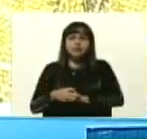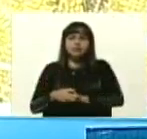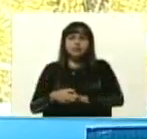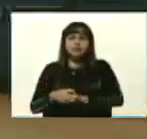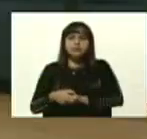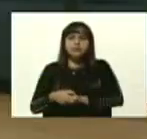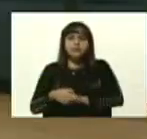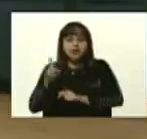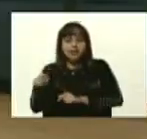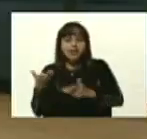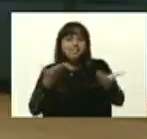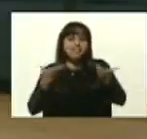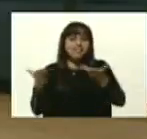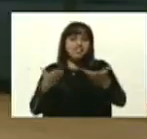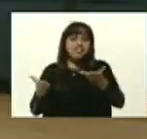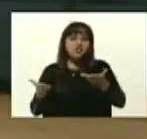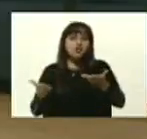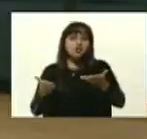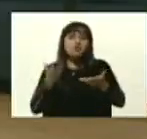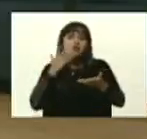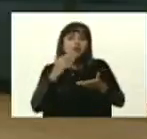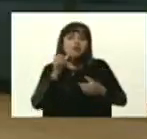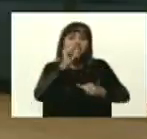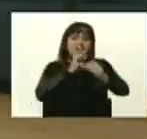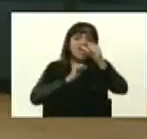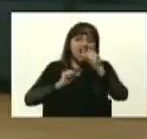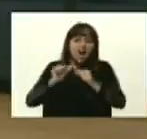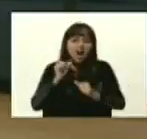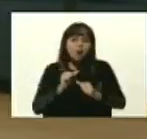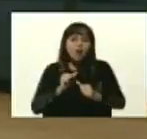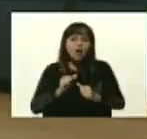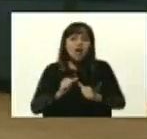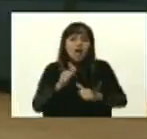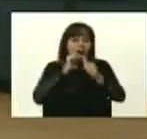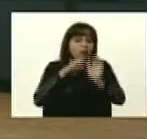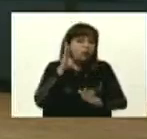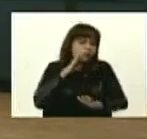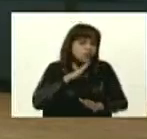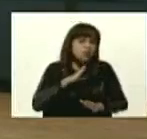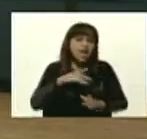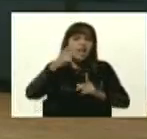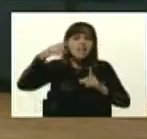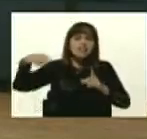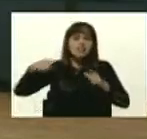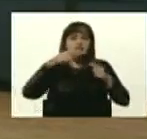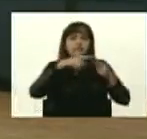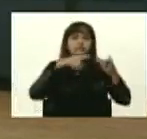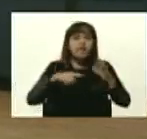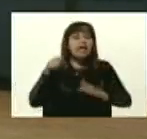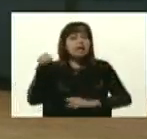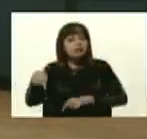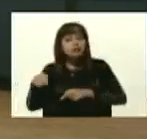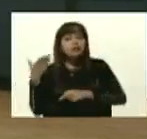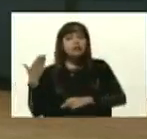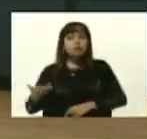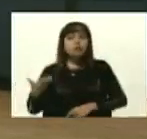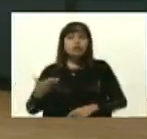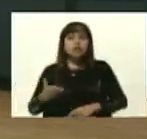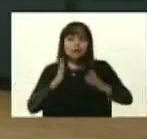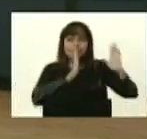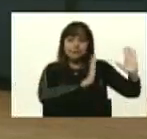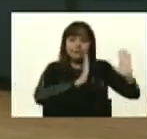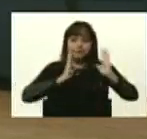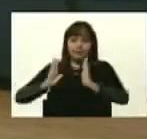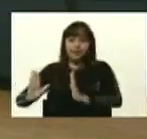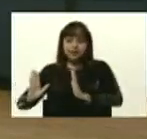servicios en red con agua, cloacas, electricidad, etc. Esto es sumamente importante porque el mapa solo